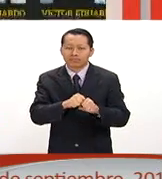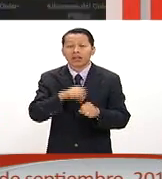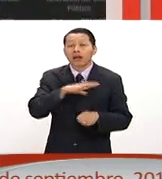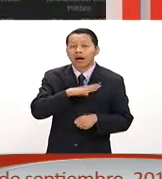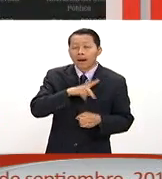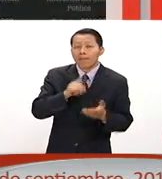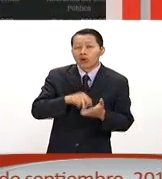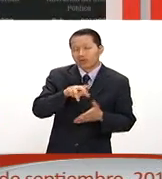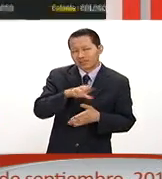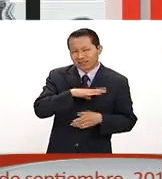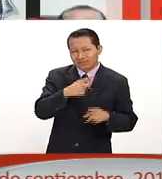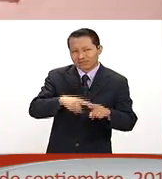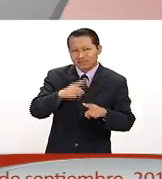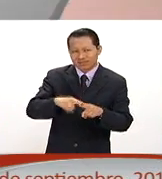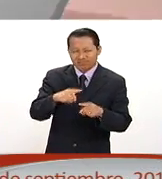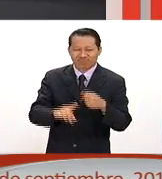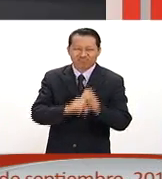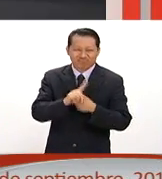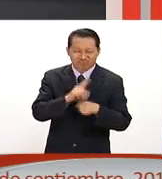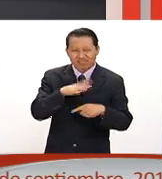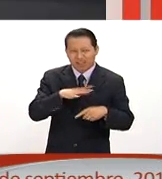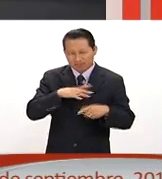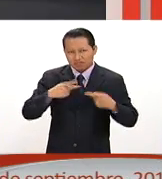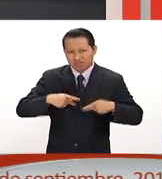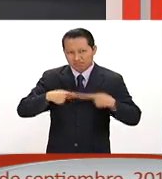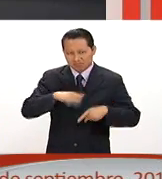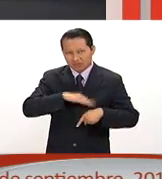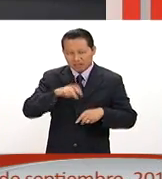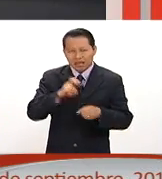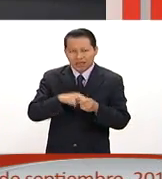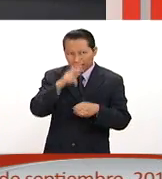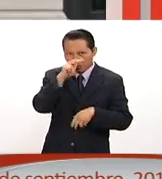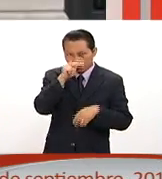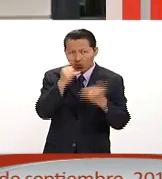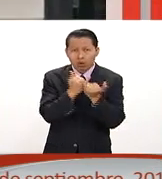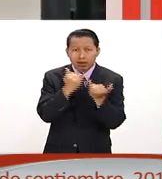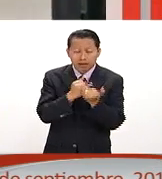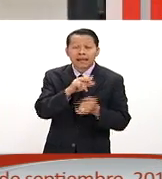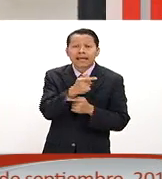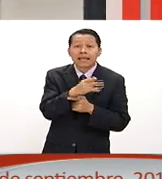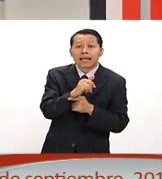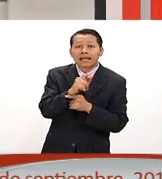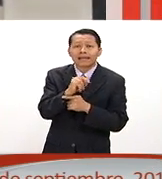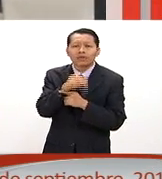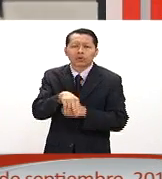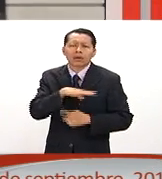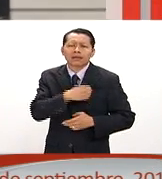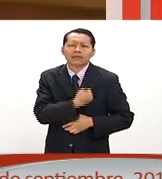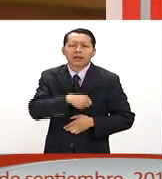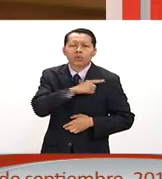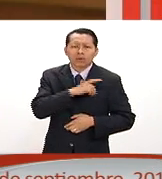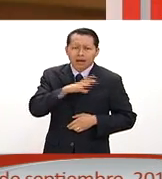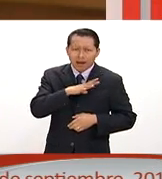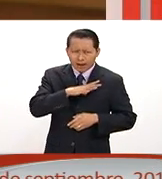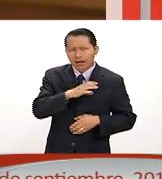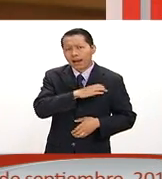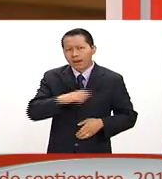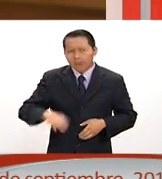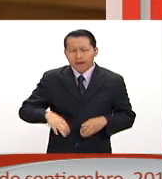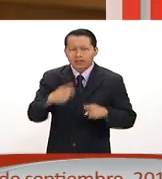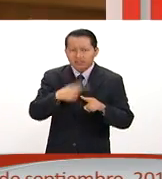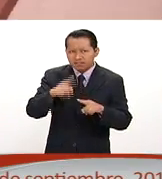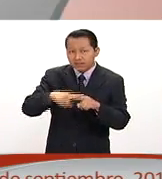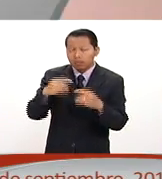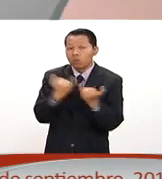presuntos delincuentes en Hermosillo. La salud de Hillary Clinton sacude a la campaña presidencial en los Estados Unidos y a las bolsas